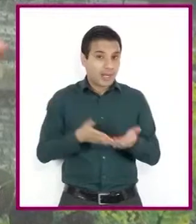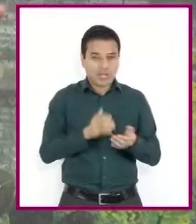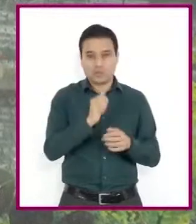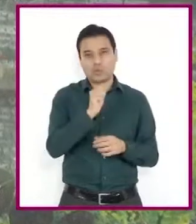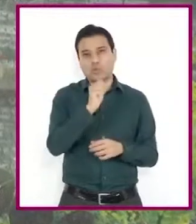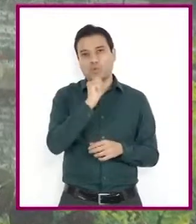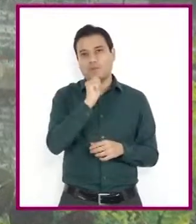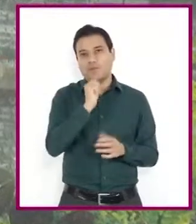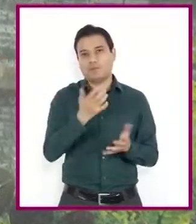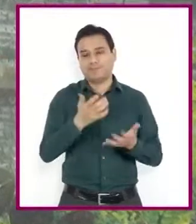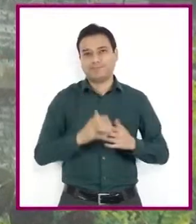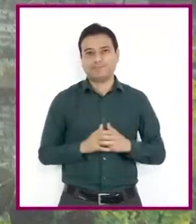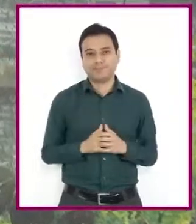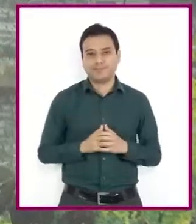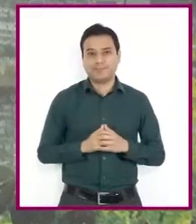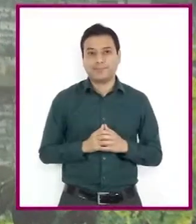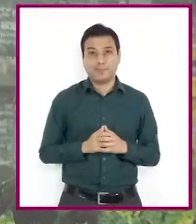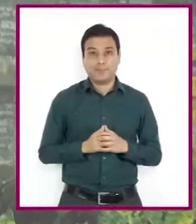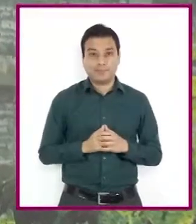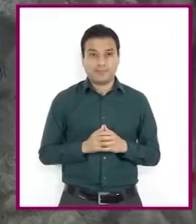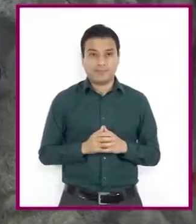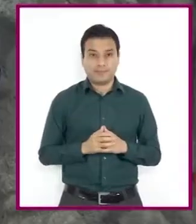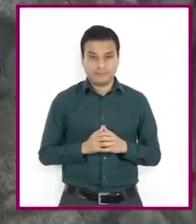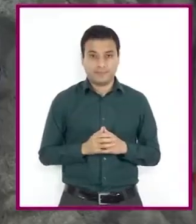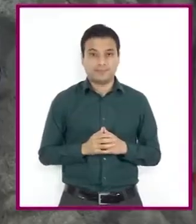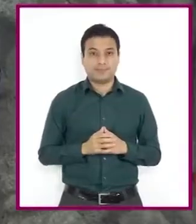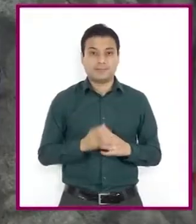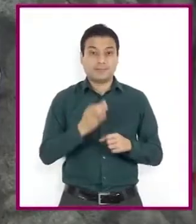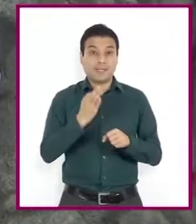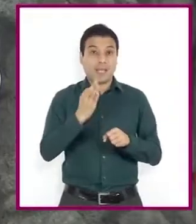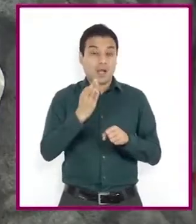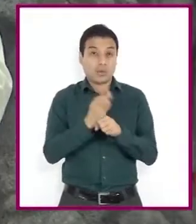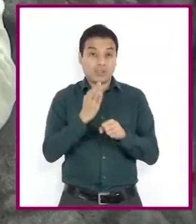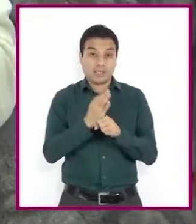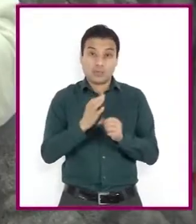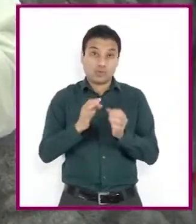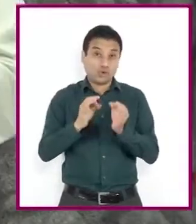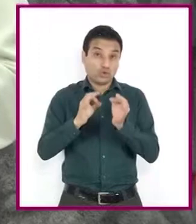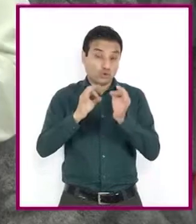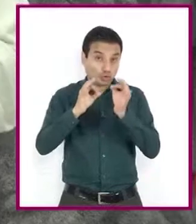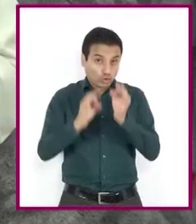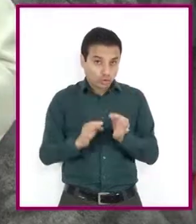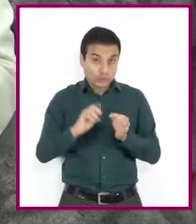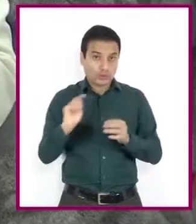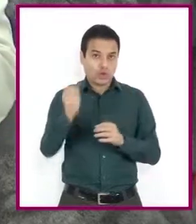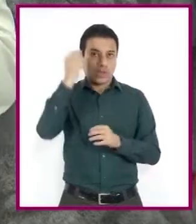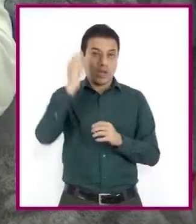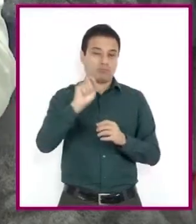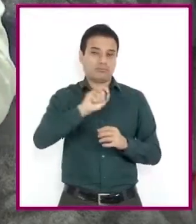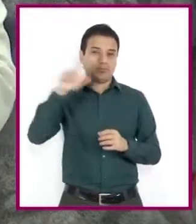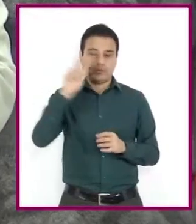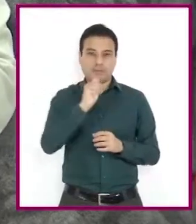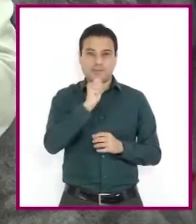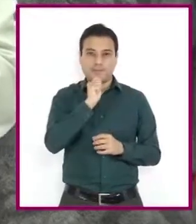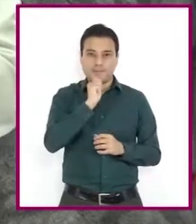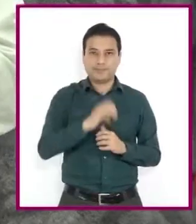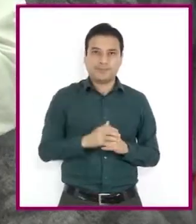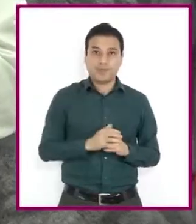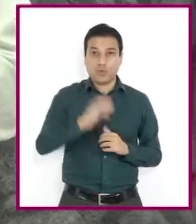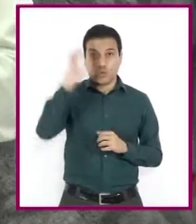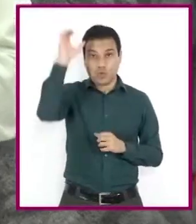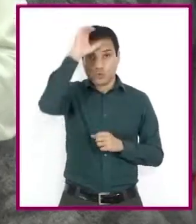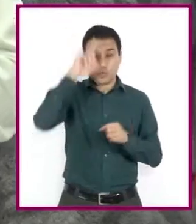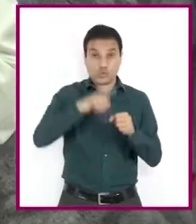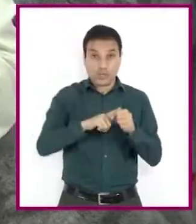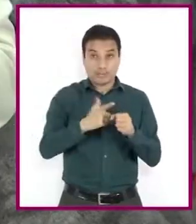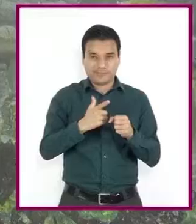los avances que se practicaban en la actualidad prehispánica. Está bien, está bien. En las culturas prehispánicas